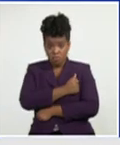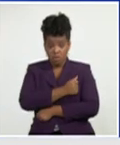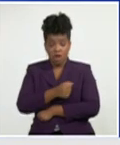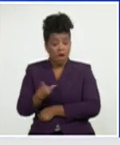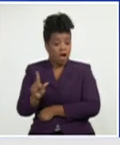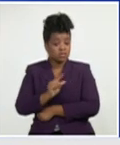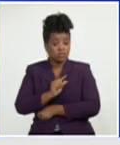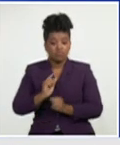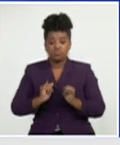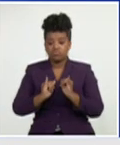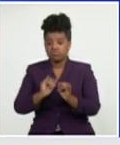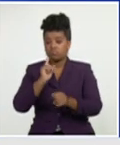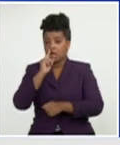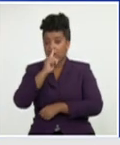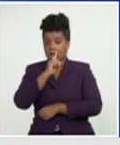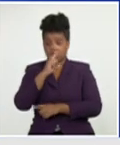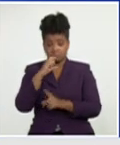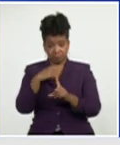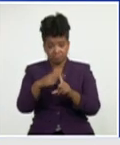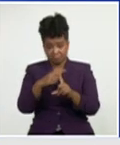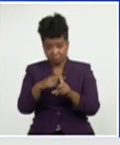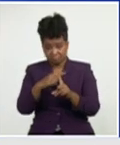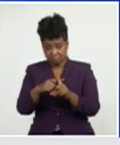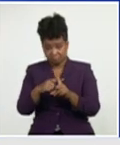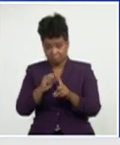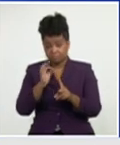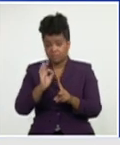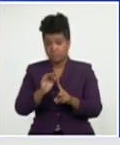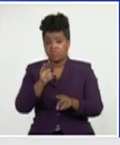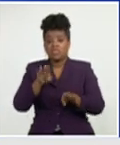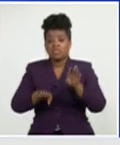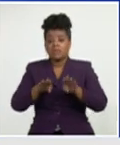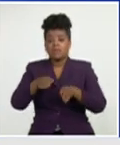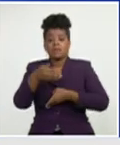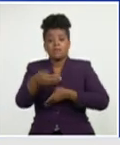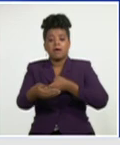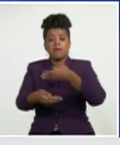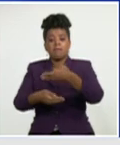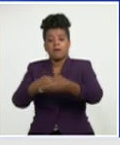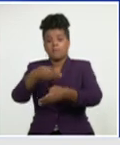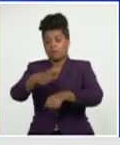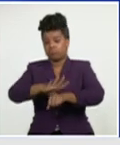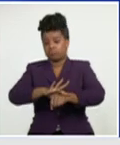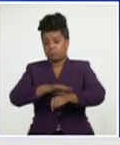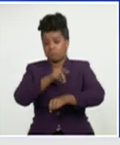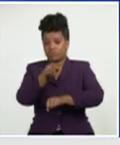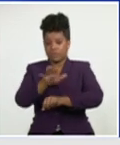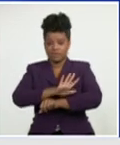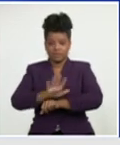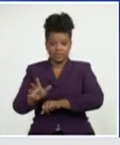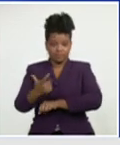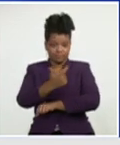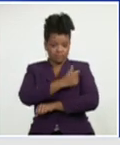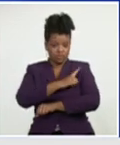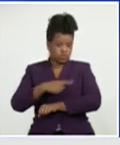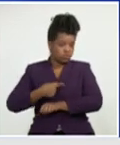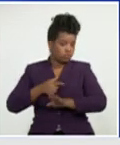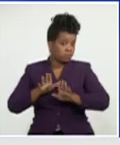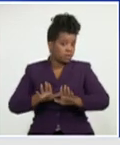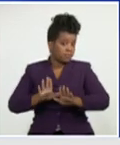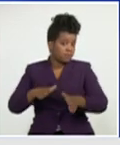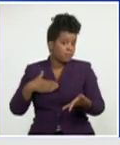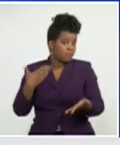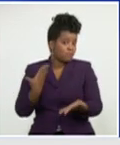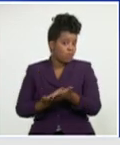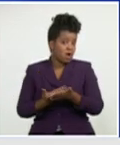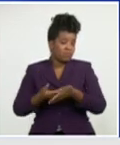PCR positivo. Y bueno, todo está en cómo evoluciona la enfermedad de las personas vacunadas, que lo que se espera demostrar justamente